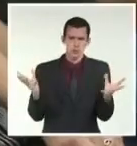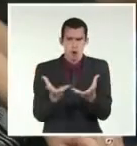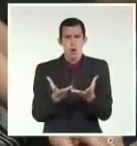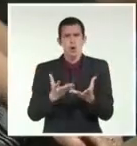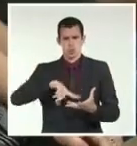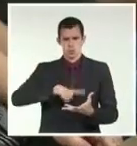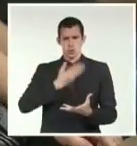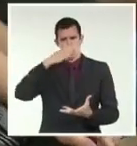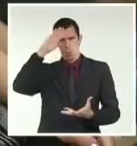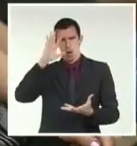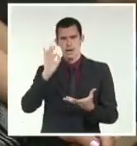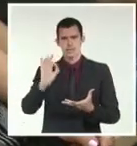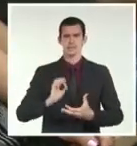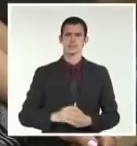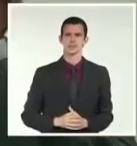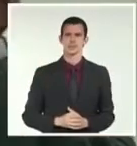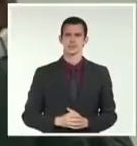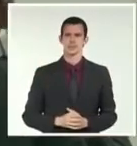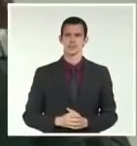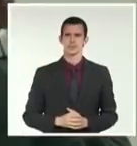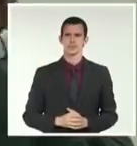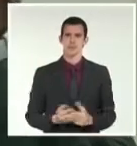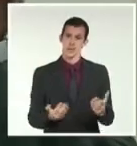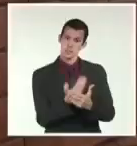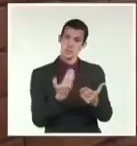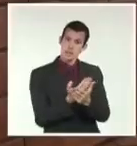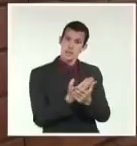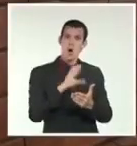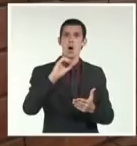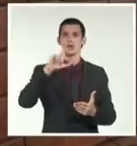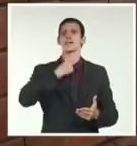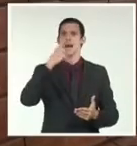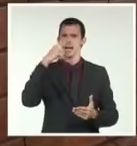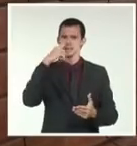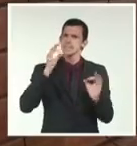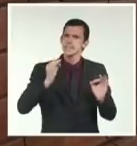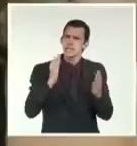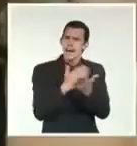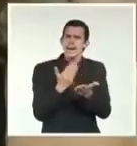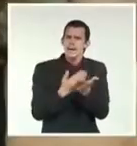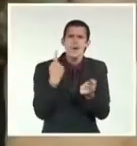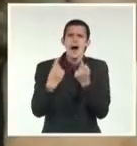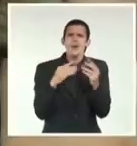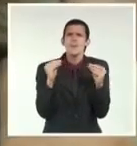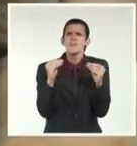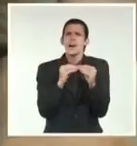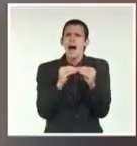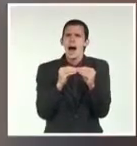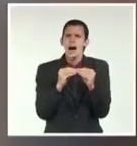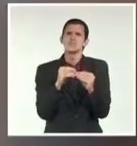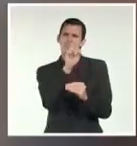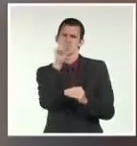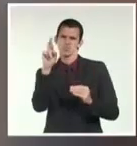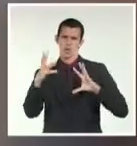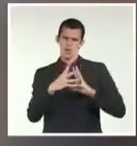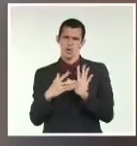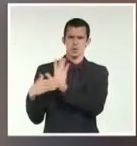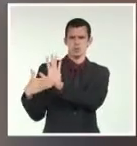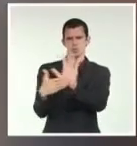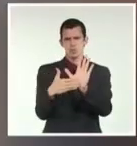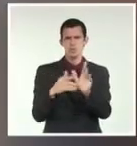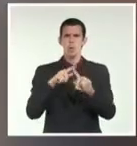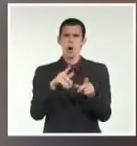para contar la realidad cubana, con todos los matices que a los grandes medios de comunicación no les interesa visibilizar.